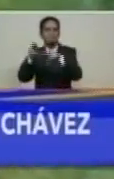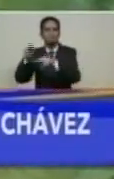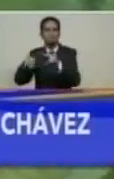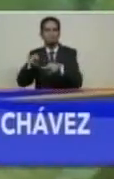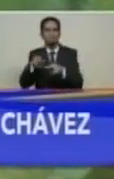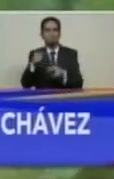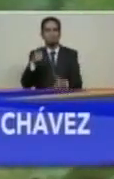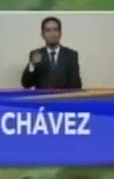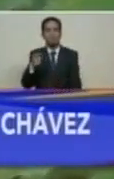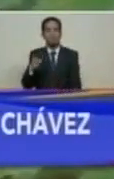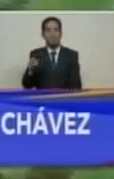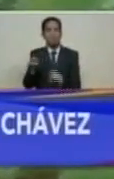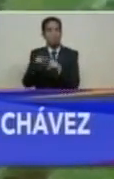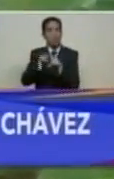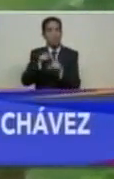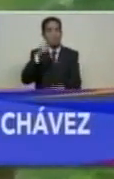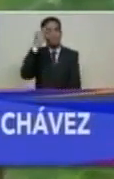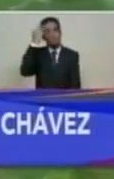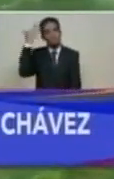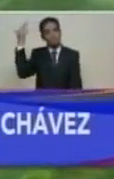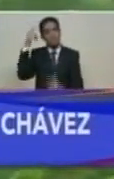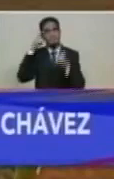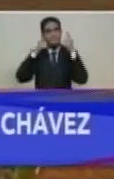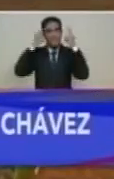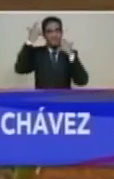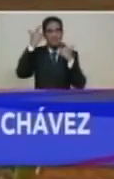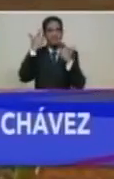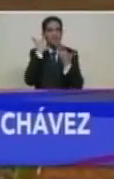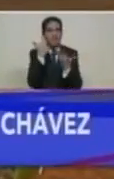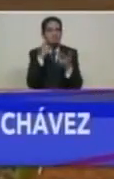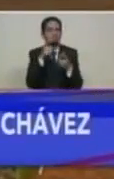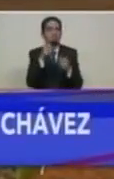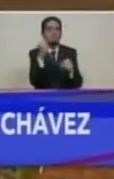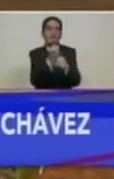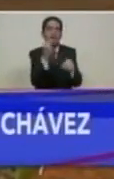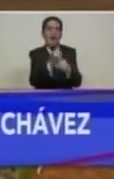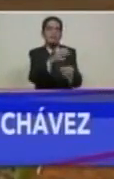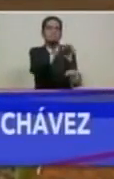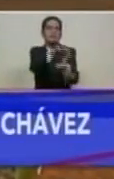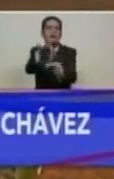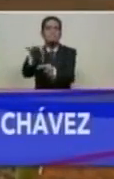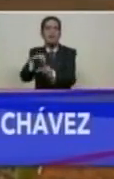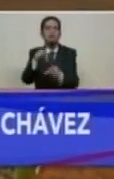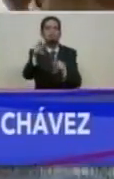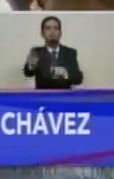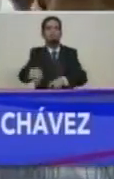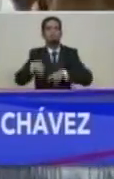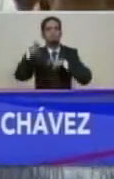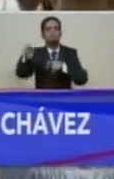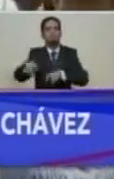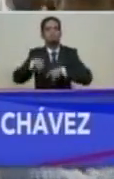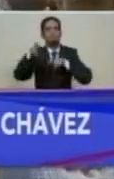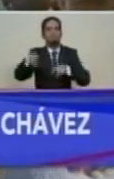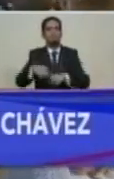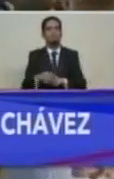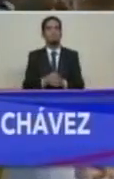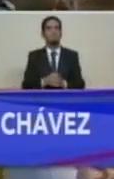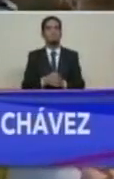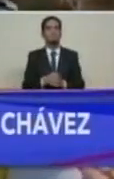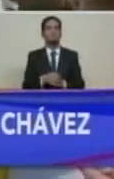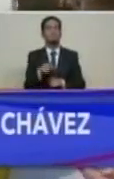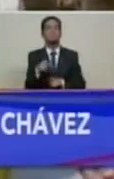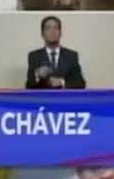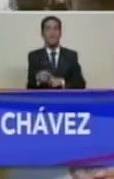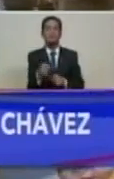nuestro presidente Nicolás Maduro, que son los conucos escolares. Es una obra para la zona que más ha crecido